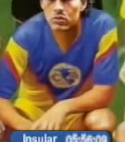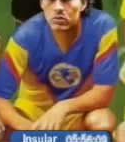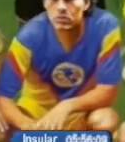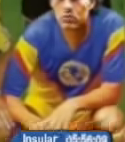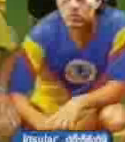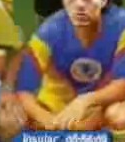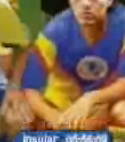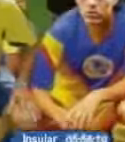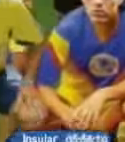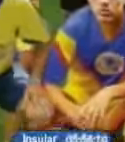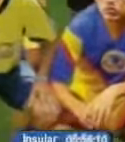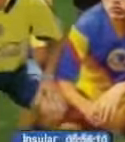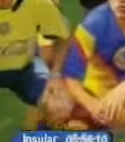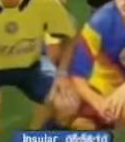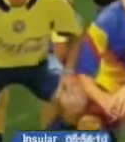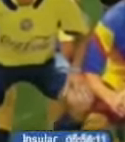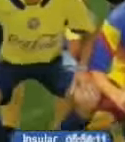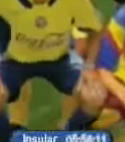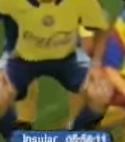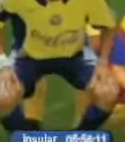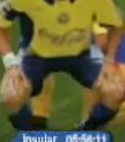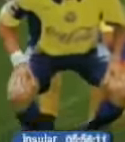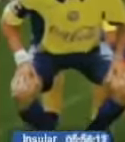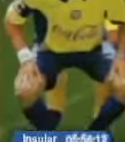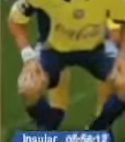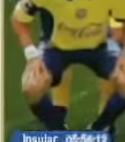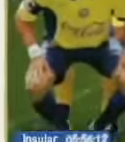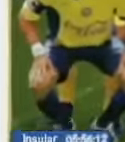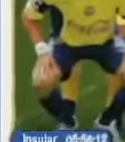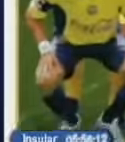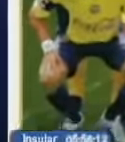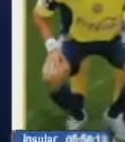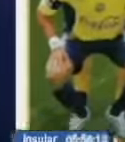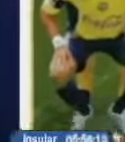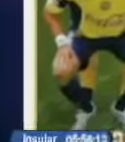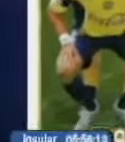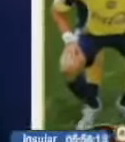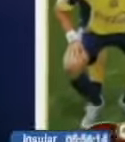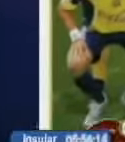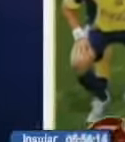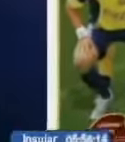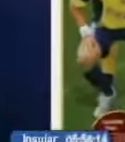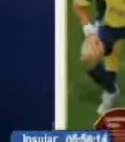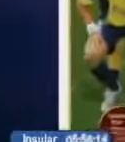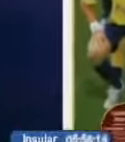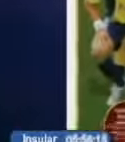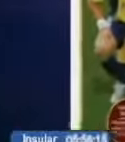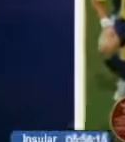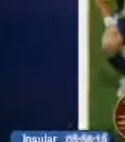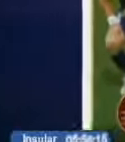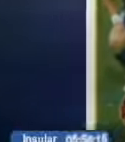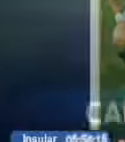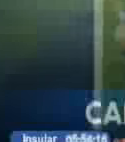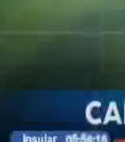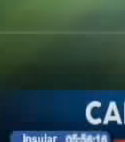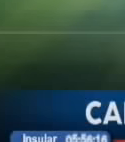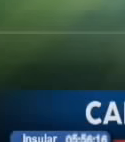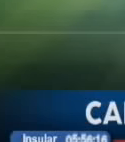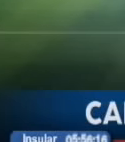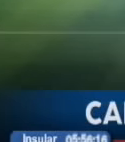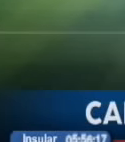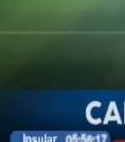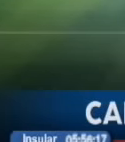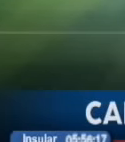está un ecuatoriano, Cristian el Chucho Benítez, en los 100 años del cuadro del América en México.